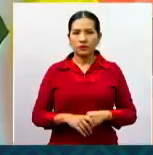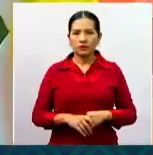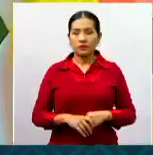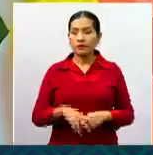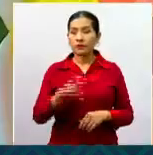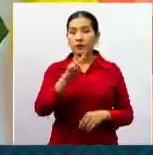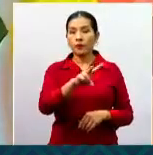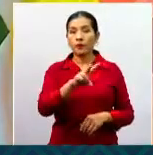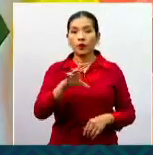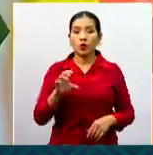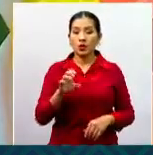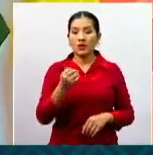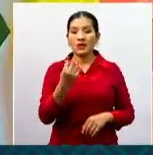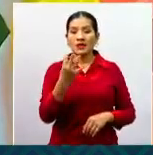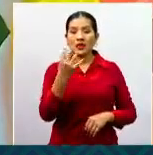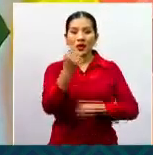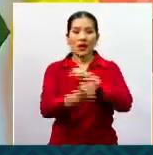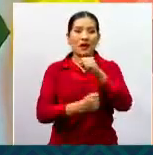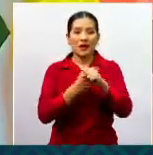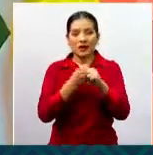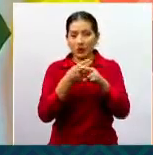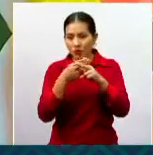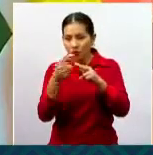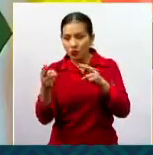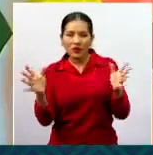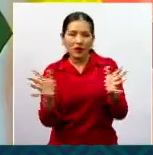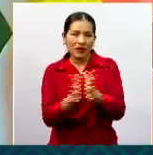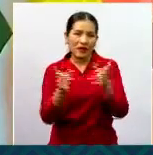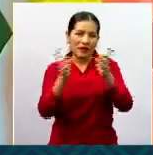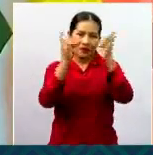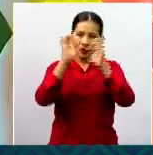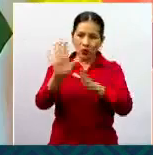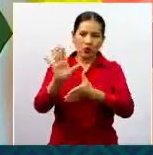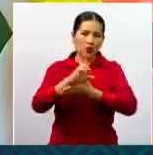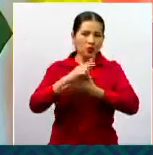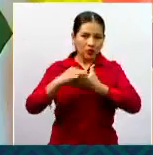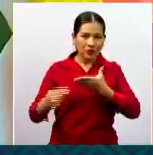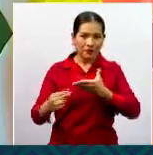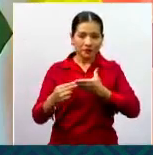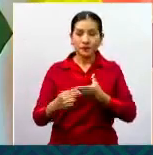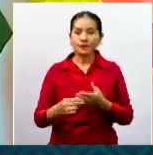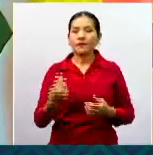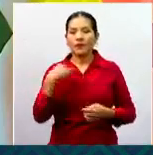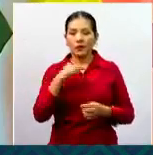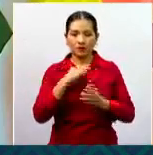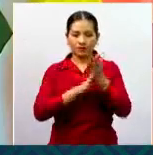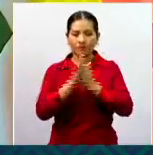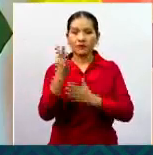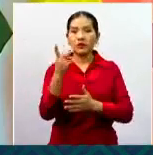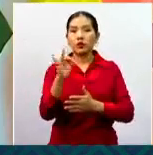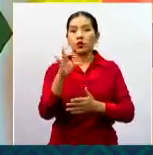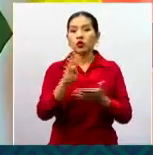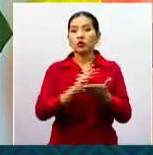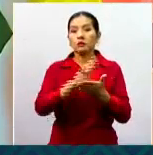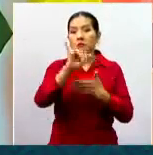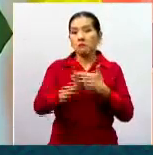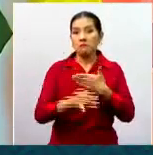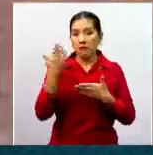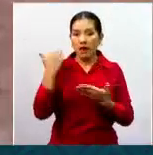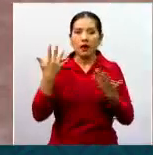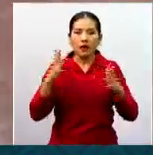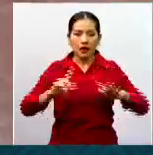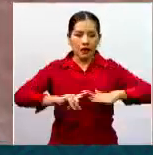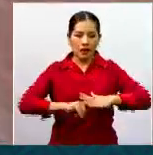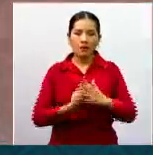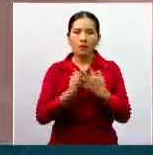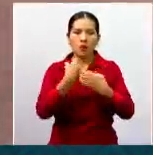214 años de aniversario de Chuquisaca, es que este 18 de mayo hemos iniciado las obras